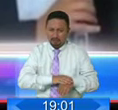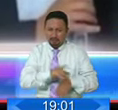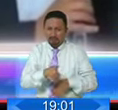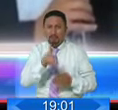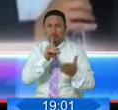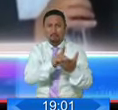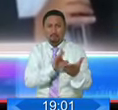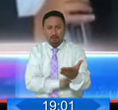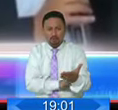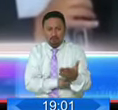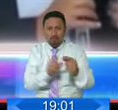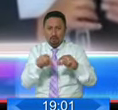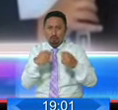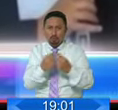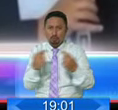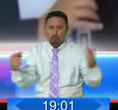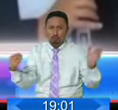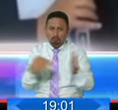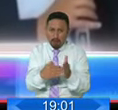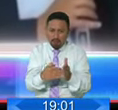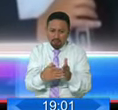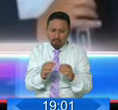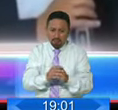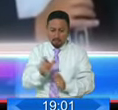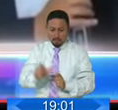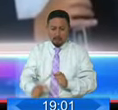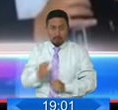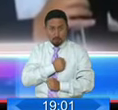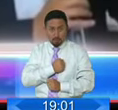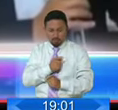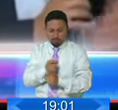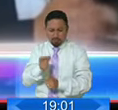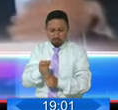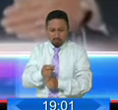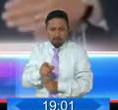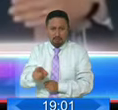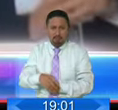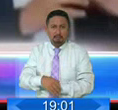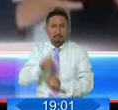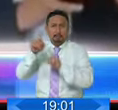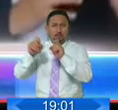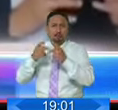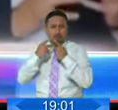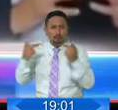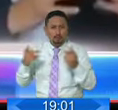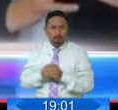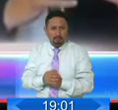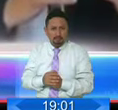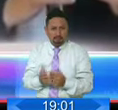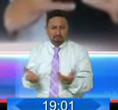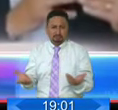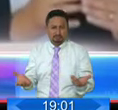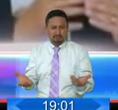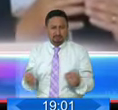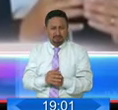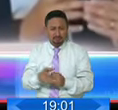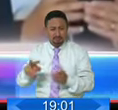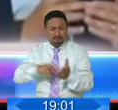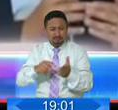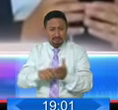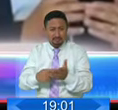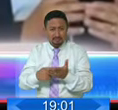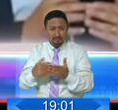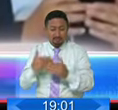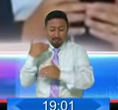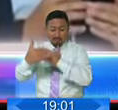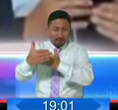programa de la oposición, están persiguiendo a nuestra gente, van a llamar a una consulta popular, bueno, para que vea el retroceso a nivel